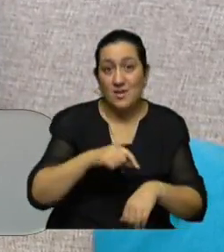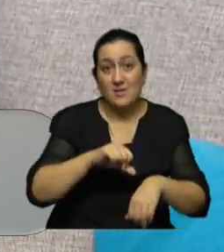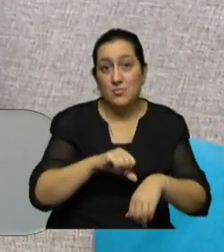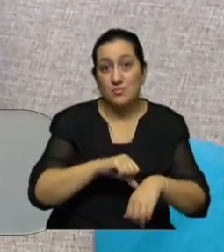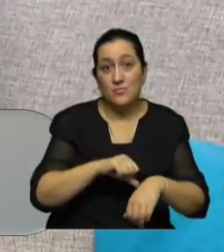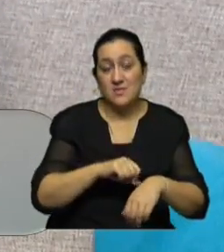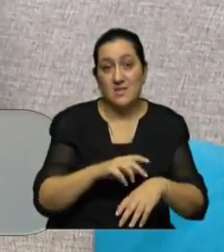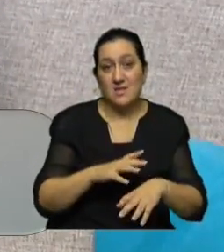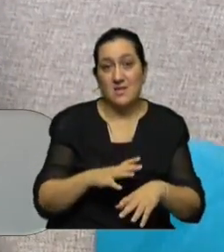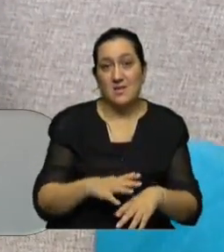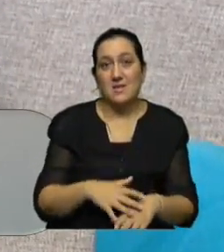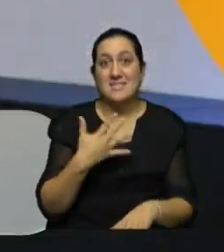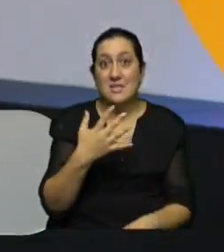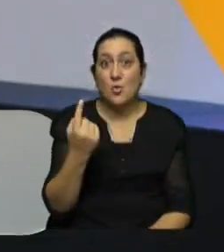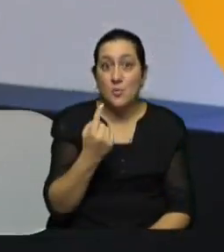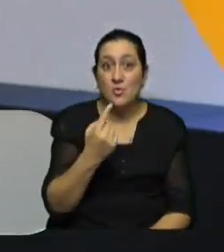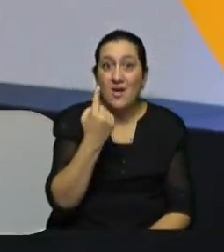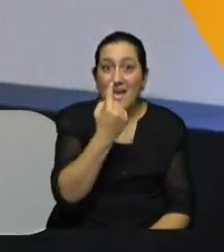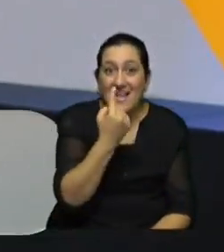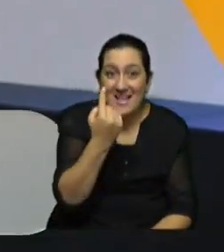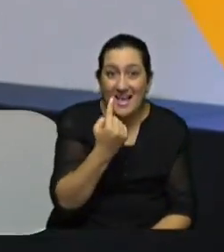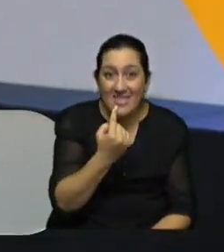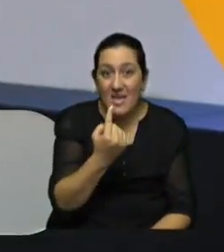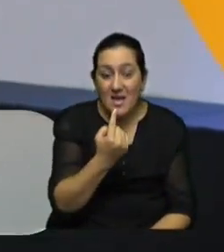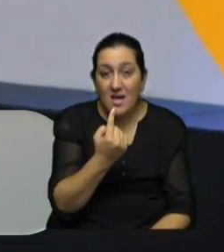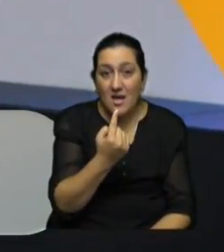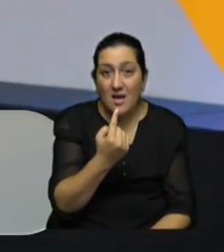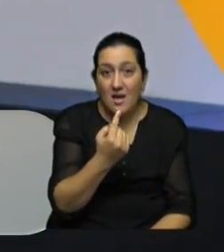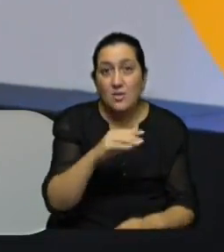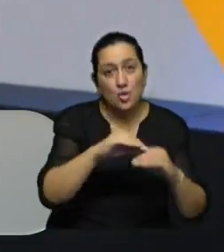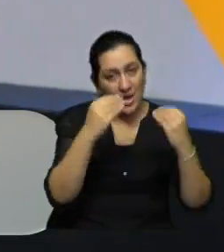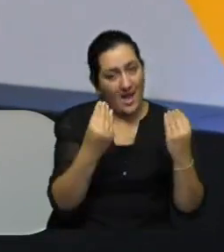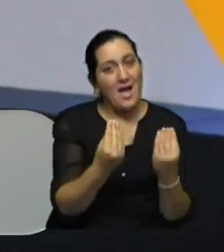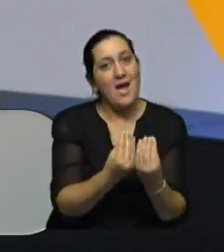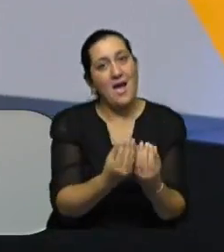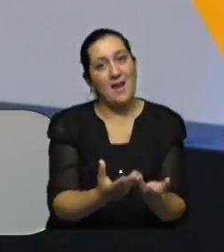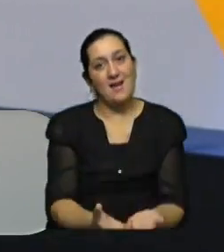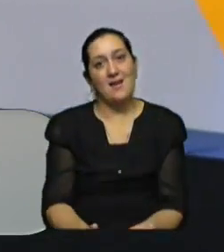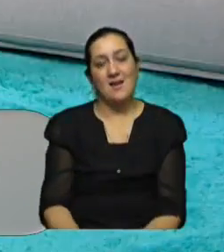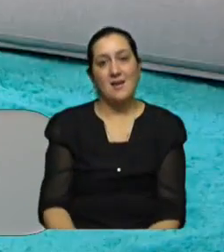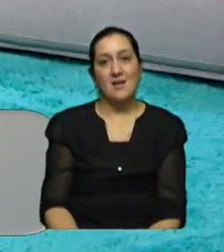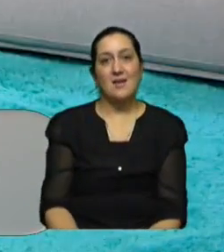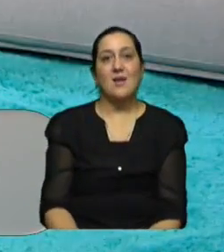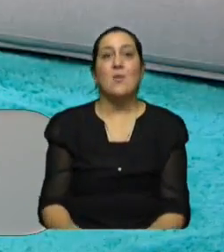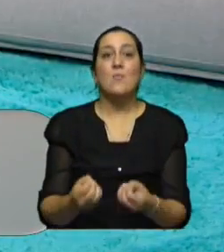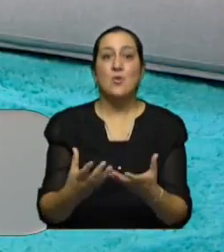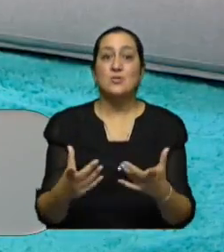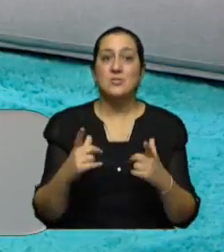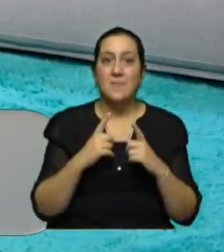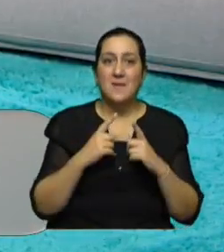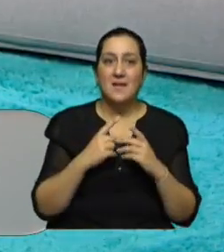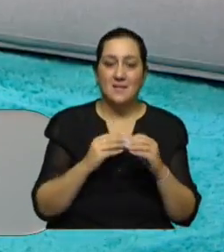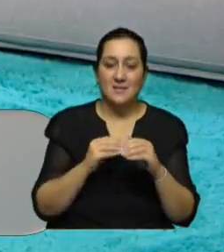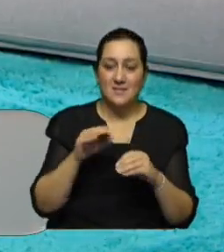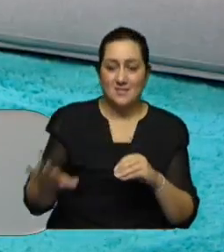pensar tus jugadas. ¿Pero 5 minutos cada jugada o 5 minutos en total? En total. ¡Ah! ¿Es eso que en el imaginario el cosito que tocan